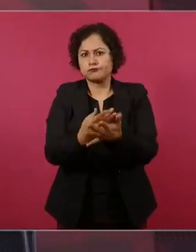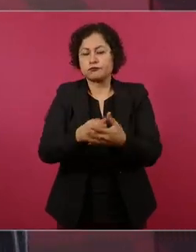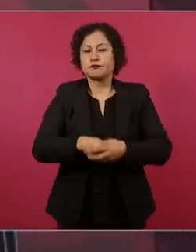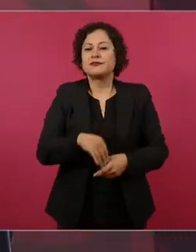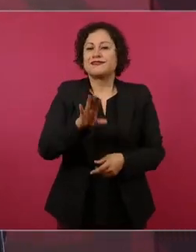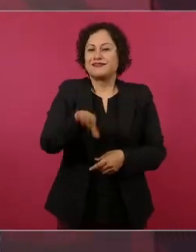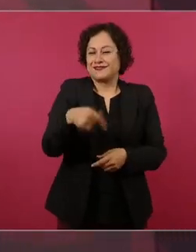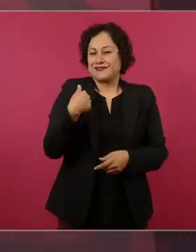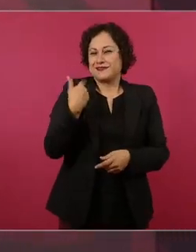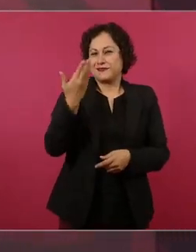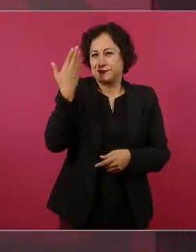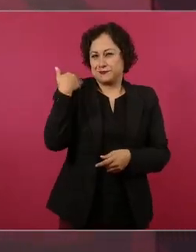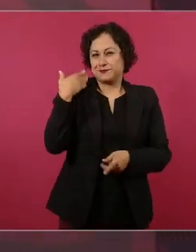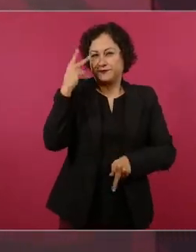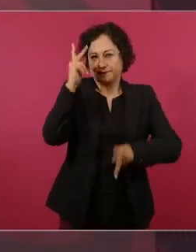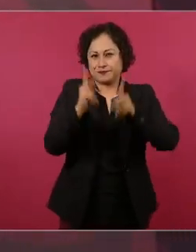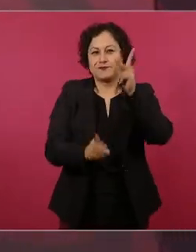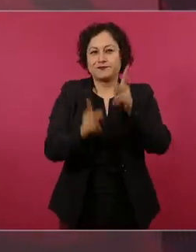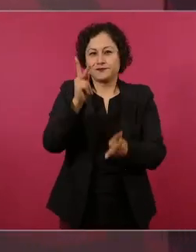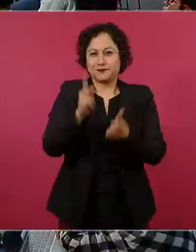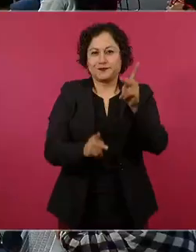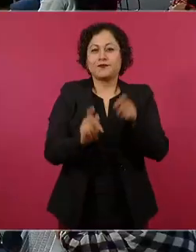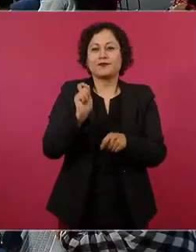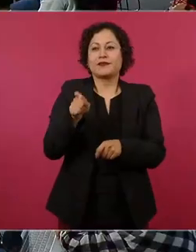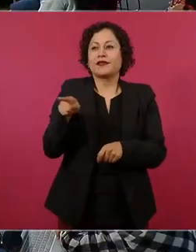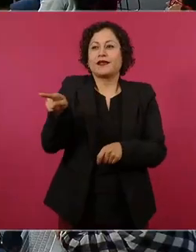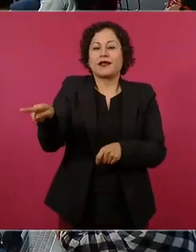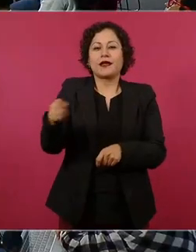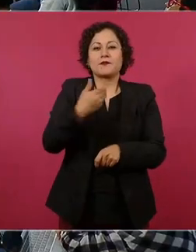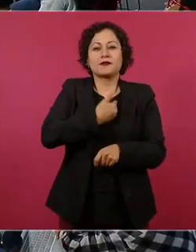posesión el nuevo presidente de Panamá,